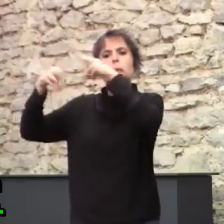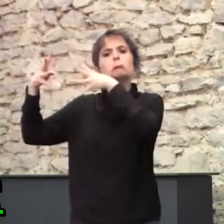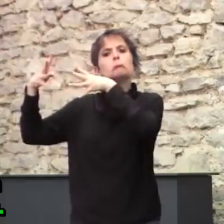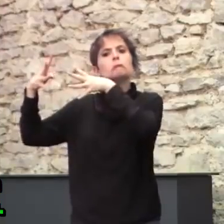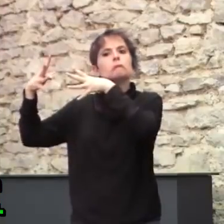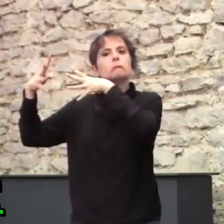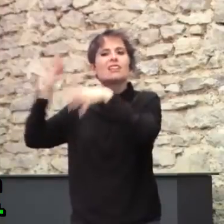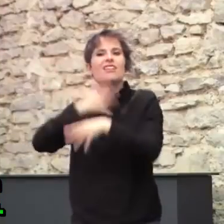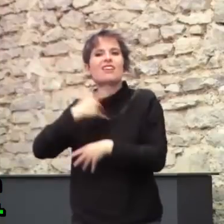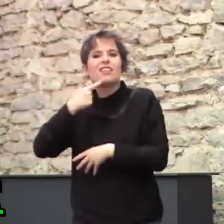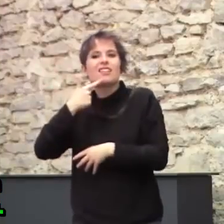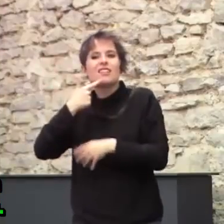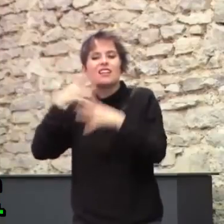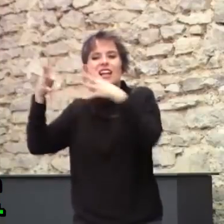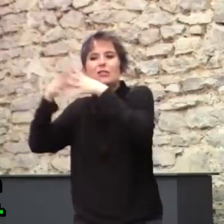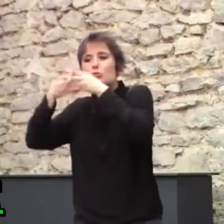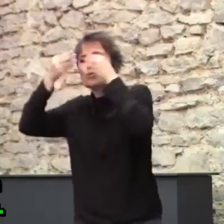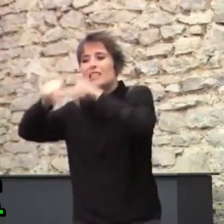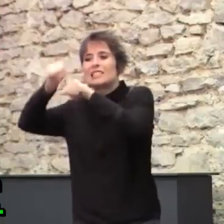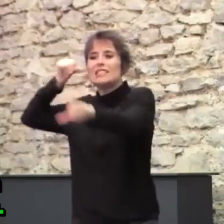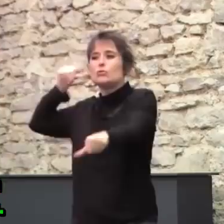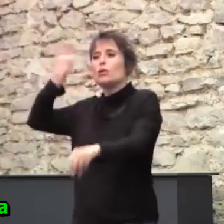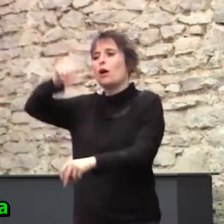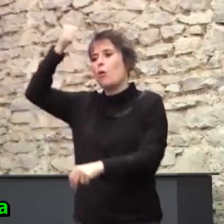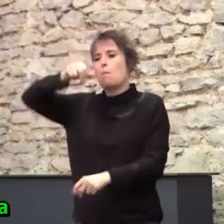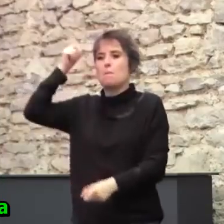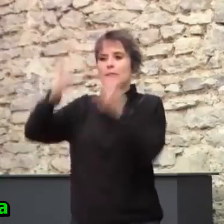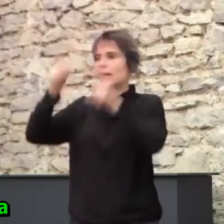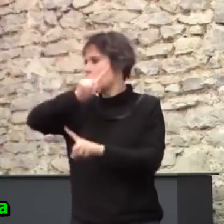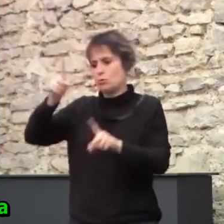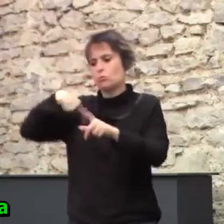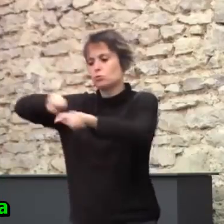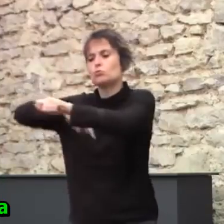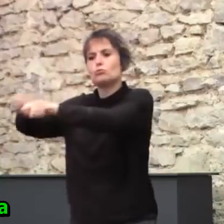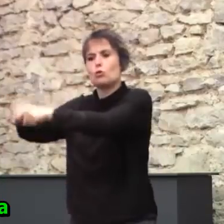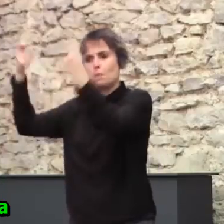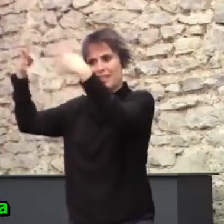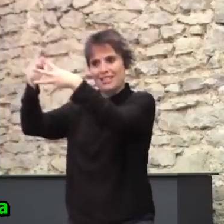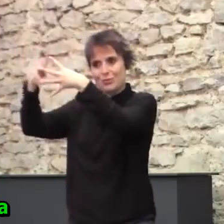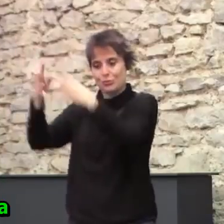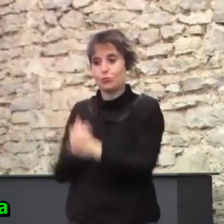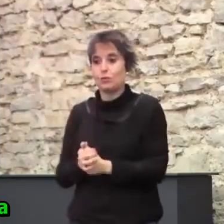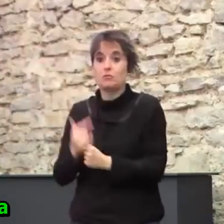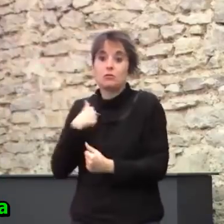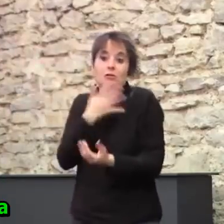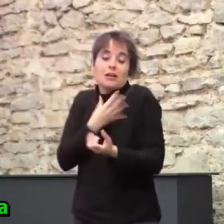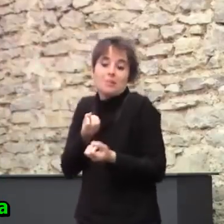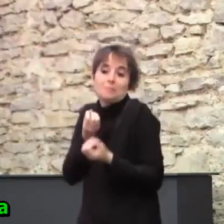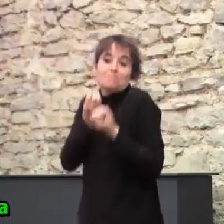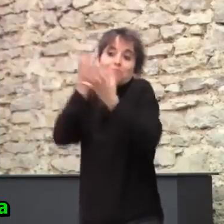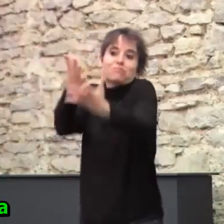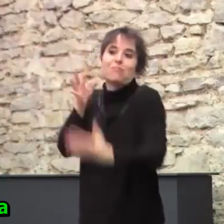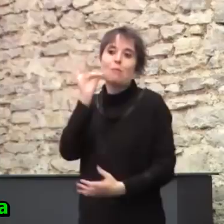estructuras que no sean, bueno, las tradicionales y las patriarcales. En ese sentido, pues nada, pues quería lanzar ahí un